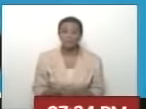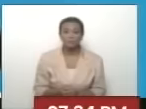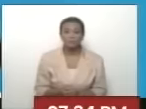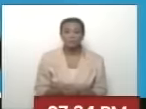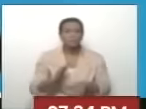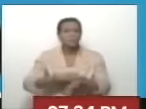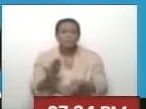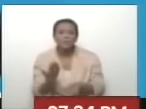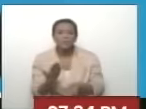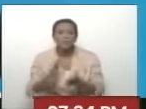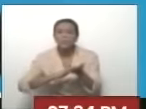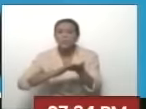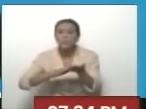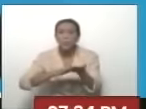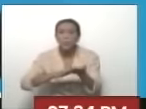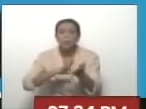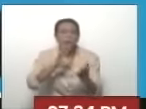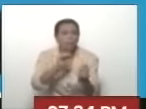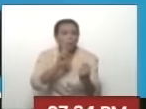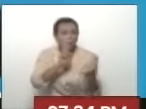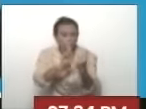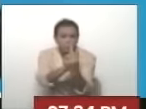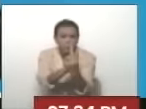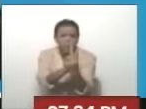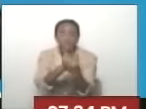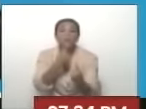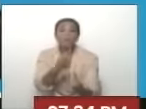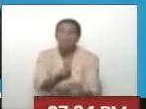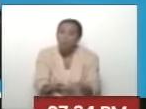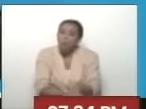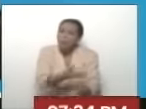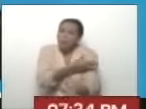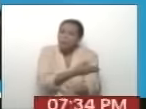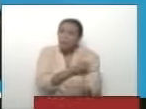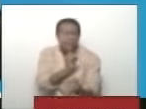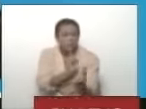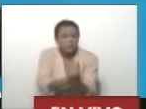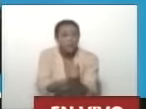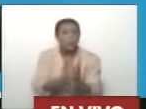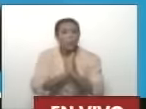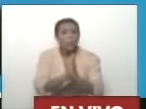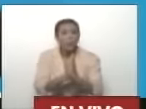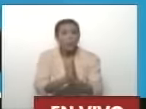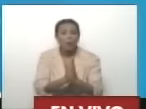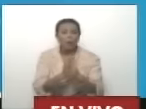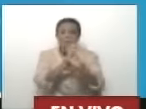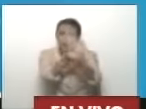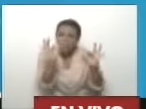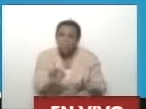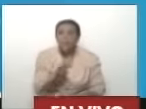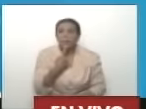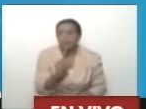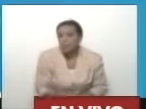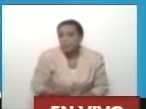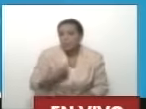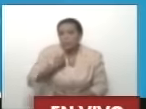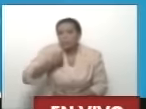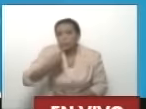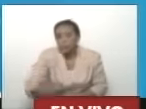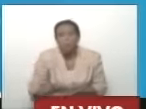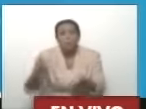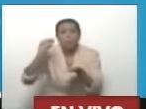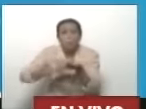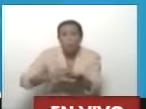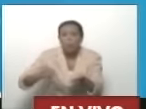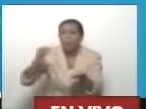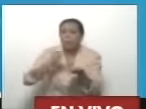Porque esto se resuelve hablando cara a cara, lo he dicho, de todas las formas que se pueda decir.